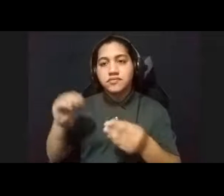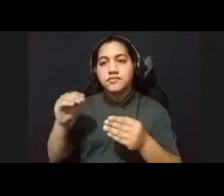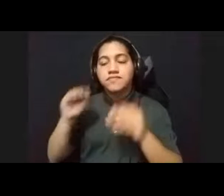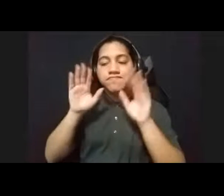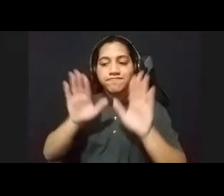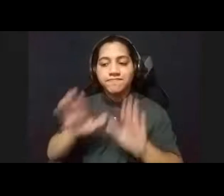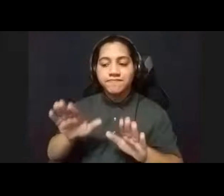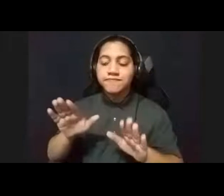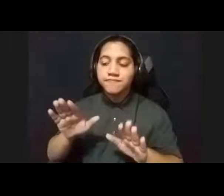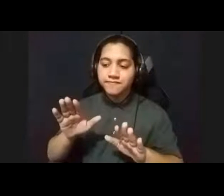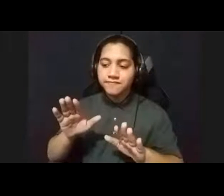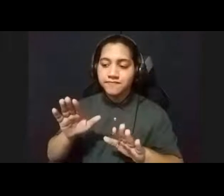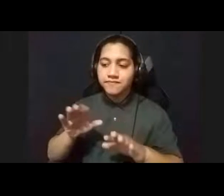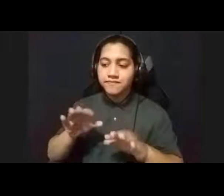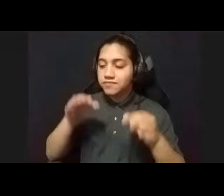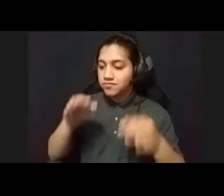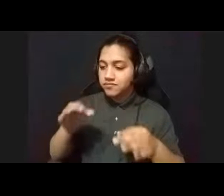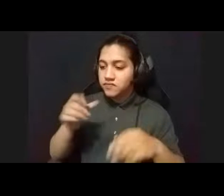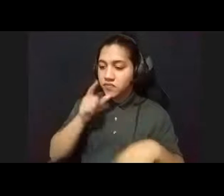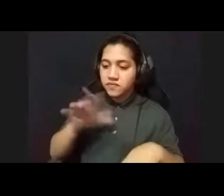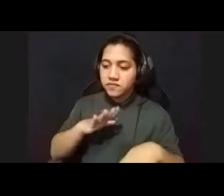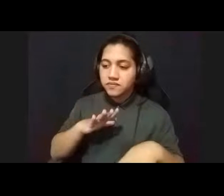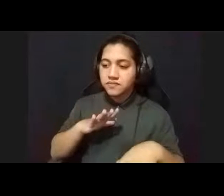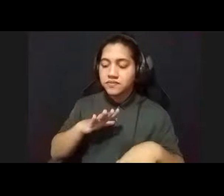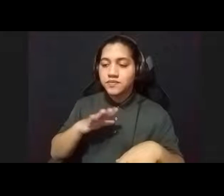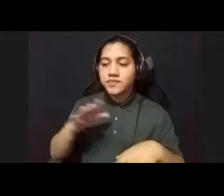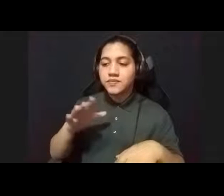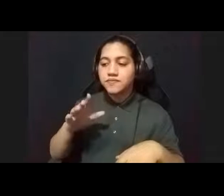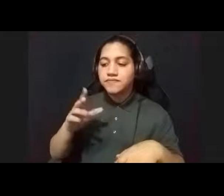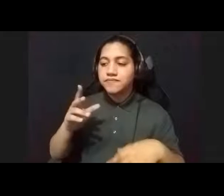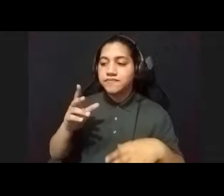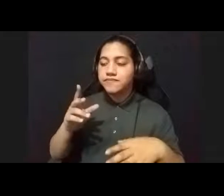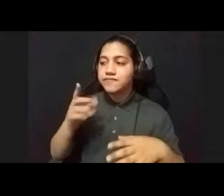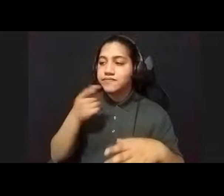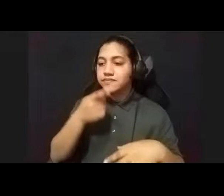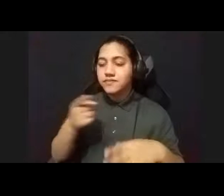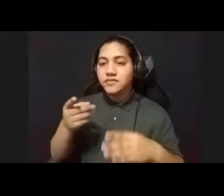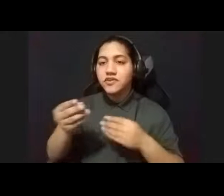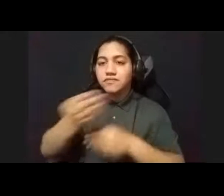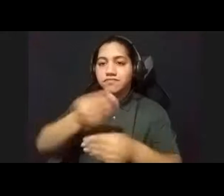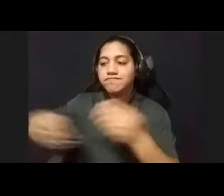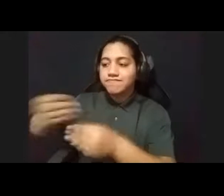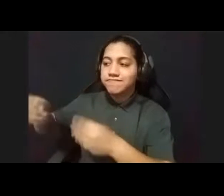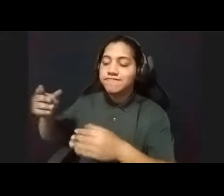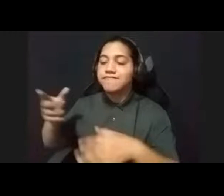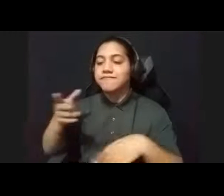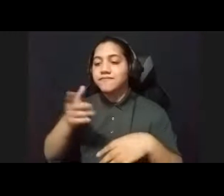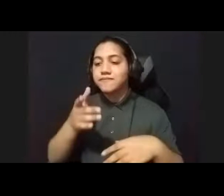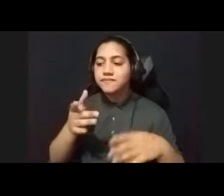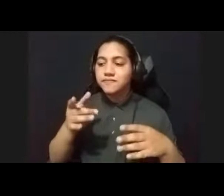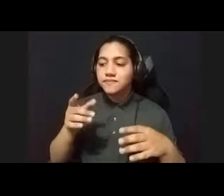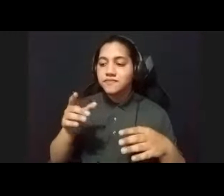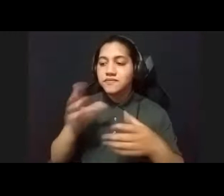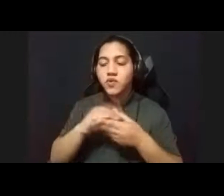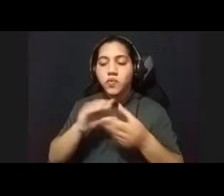maravillosos. Seguramente las mujeres que viajaban con mercaderes de seda intercambiaban cuentos con otras que viajaban